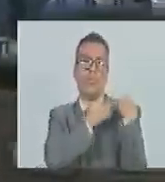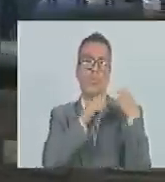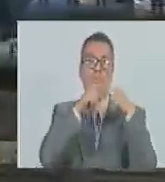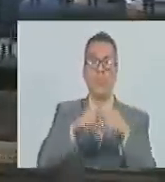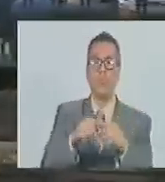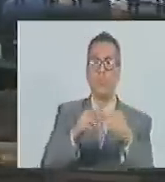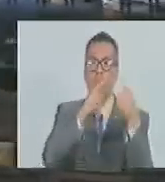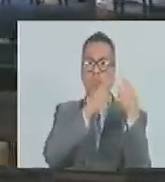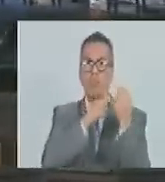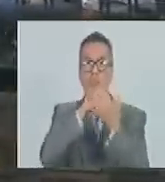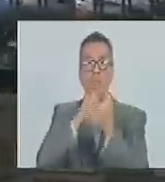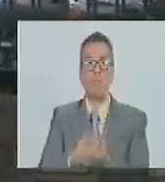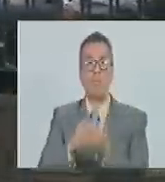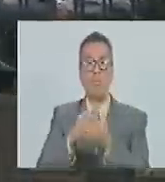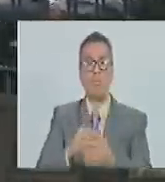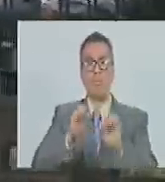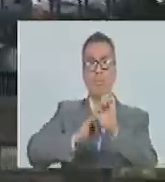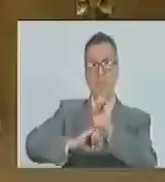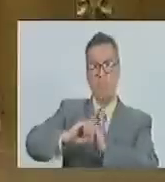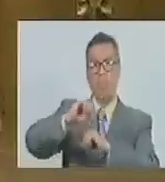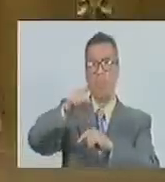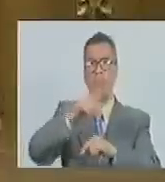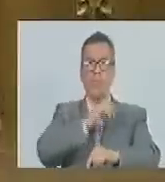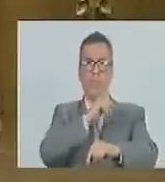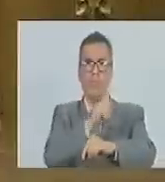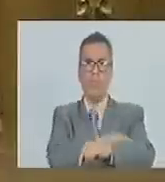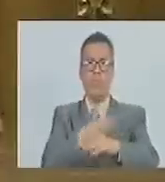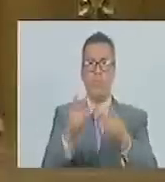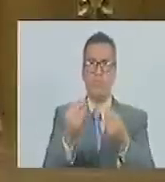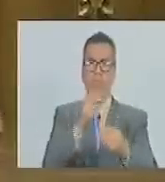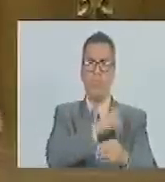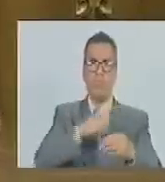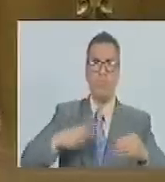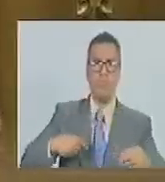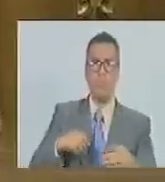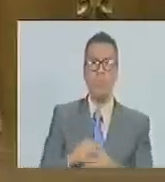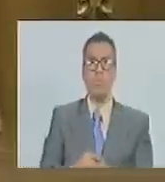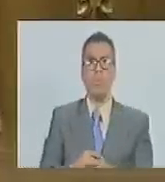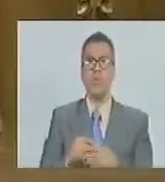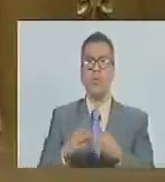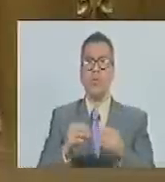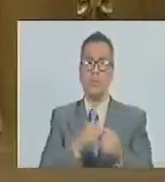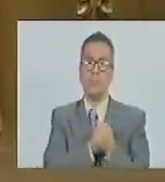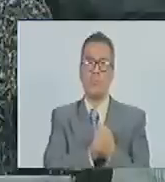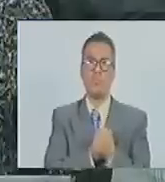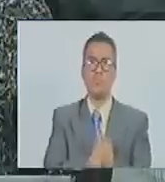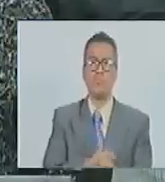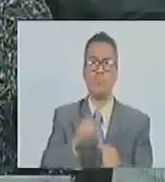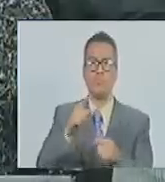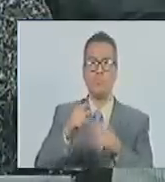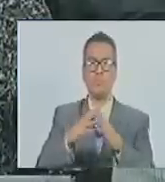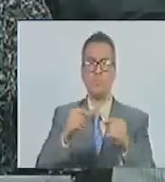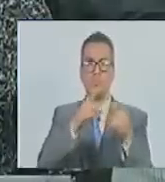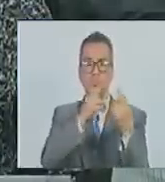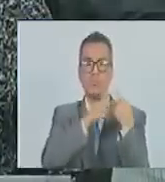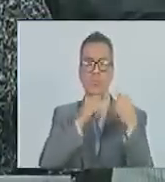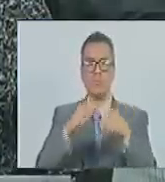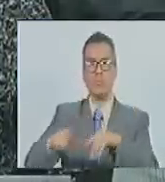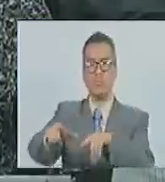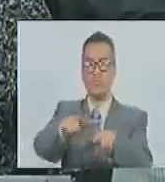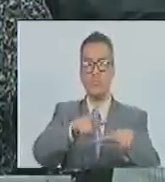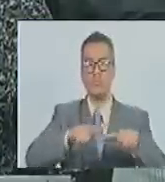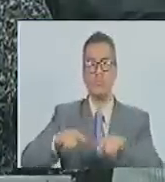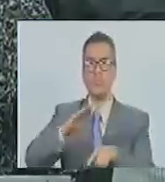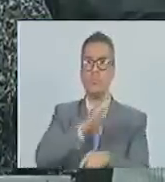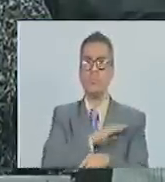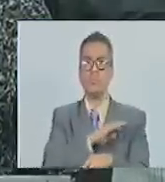carga de defender con fuerza, con ganas, con fuerza, con pasión, la soberanía de nuestro pueblo.